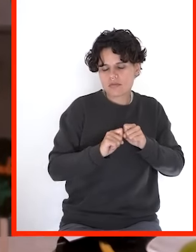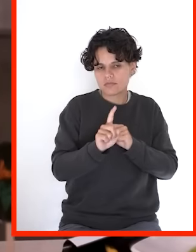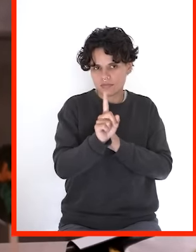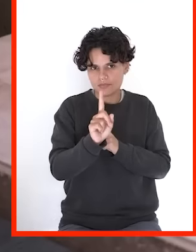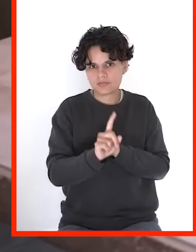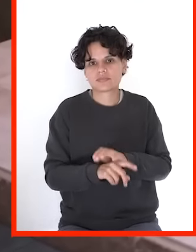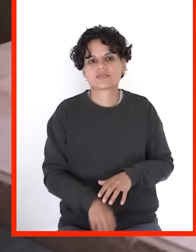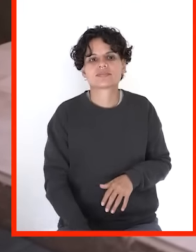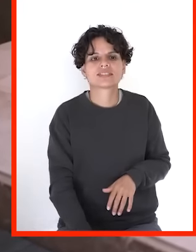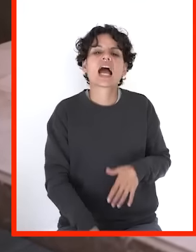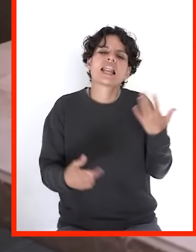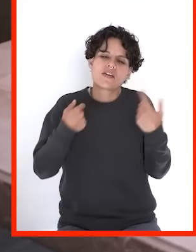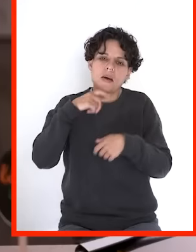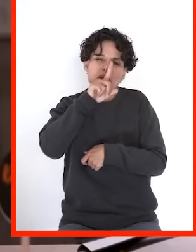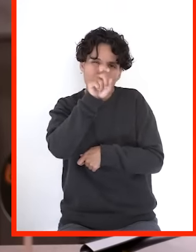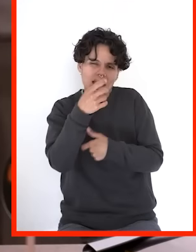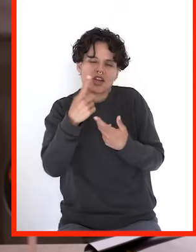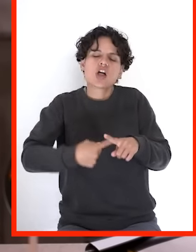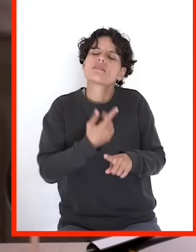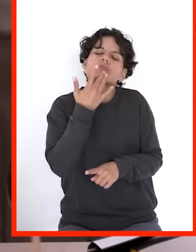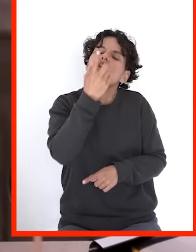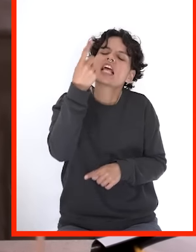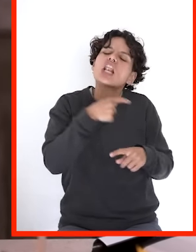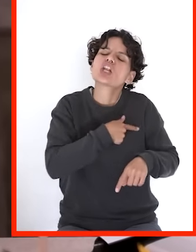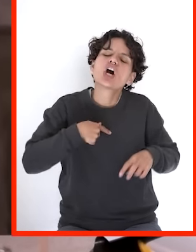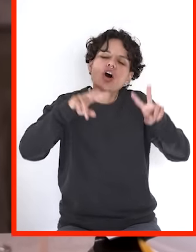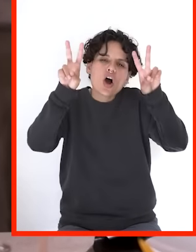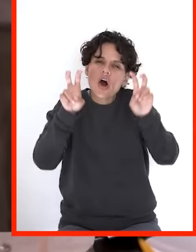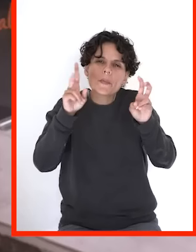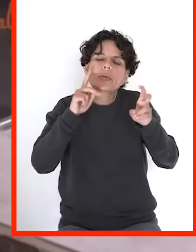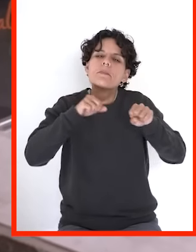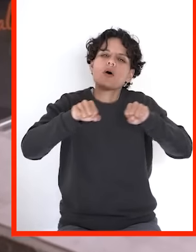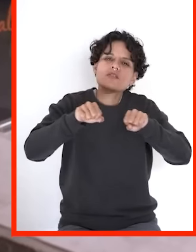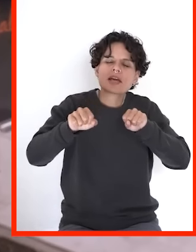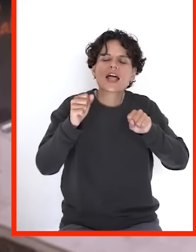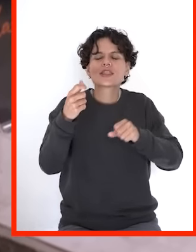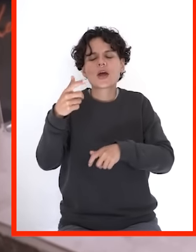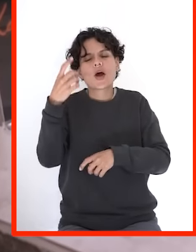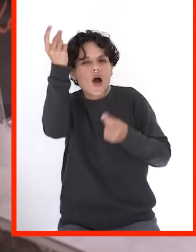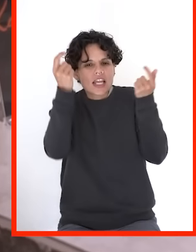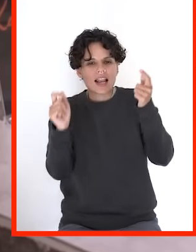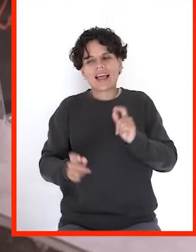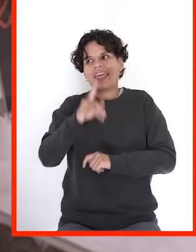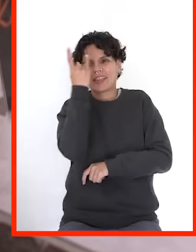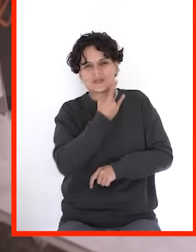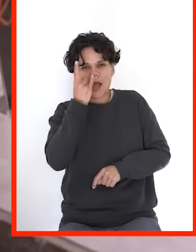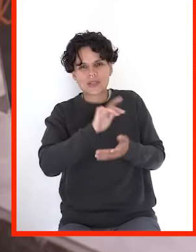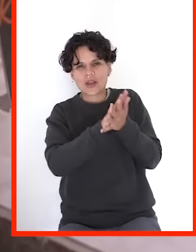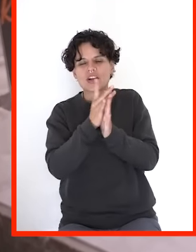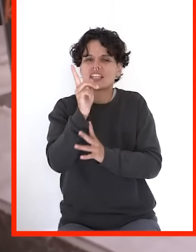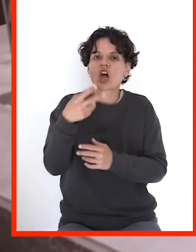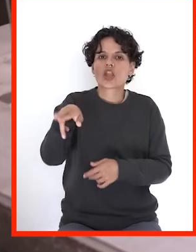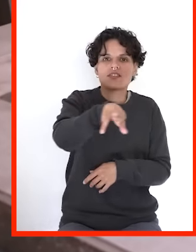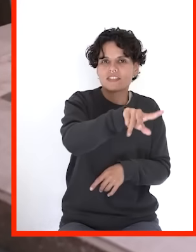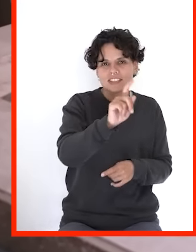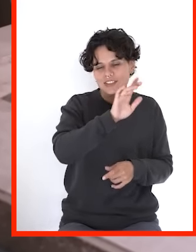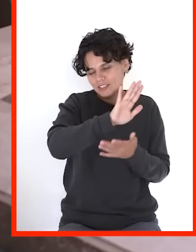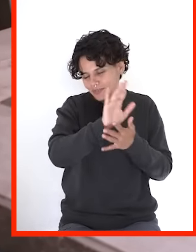entre? Ya todos curados. Pero para, ¿y cuándo se integra Agrego? Empezó a irnos bien, así como en